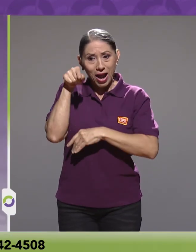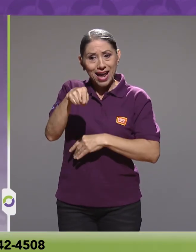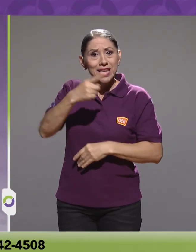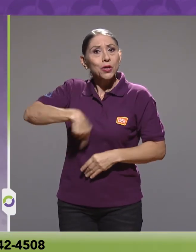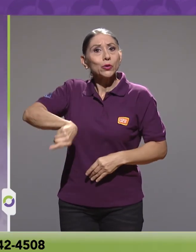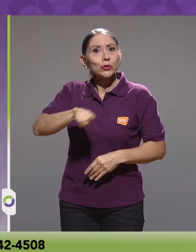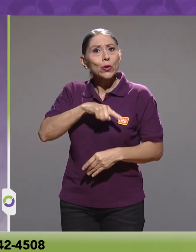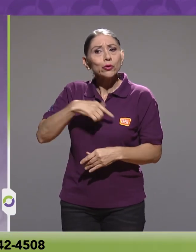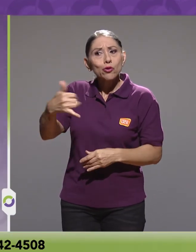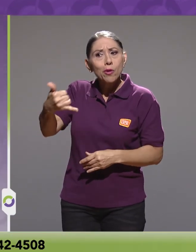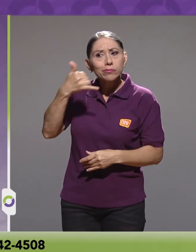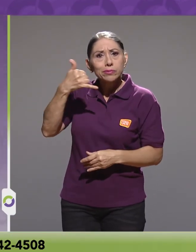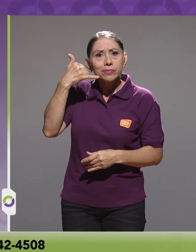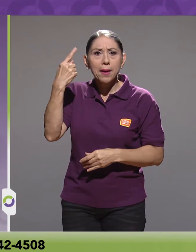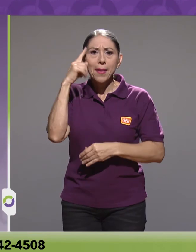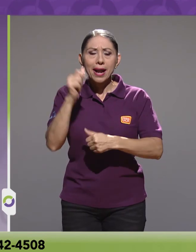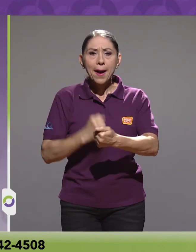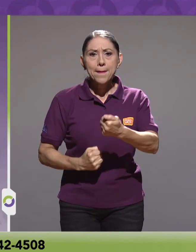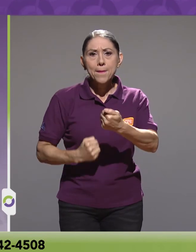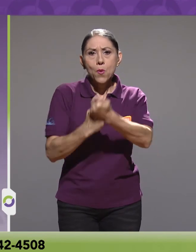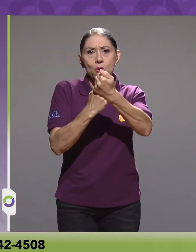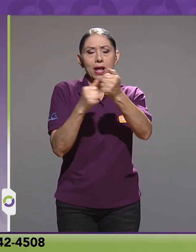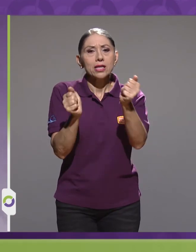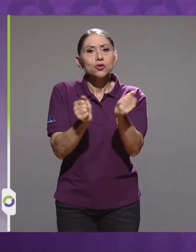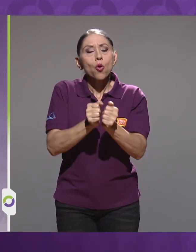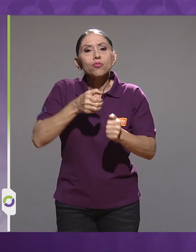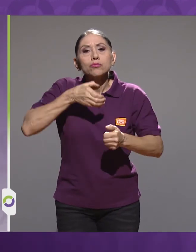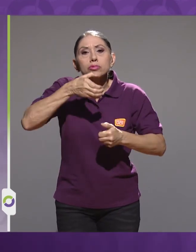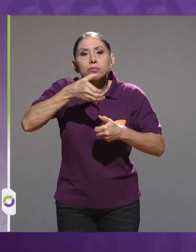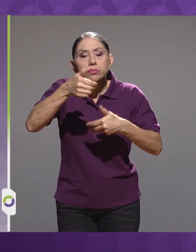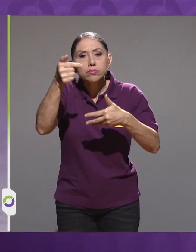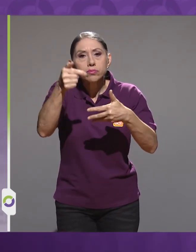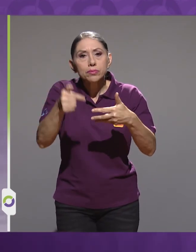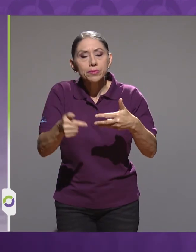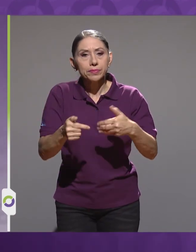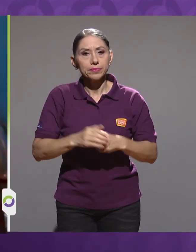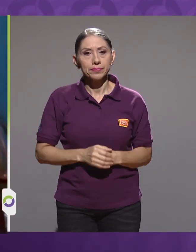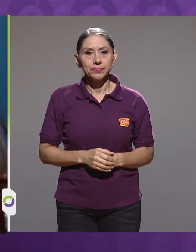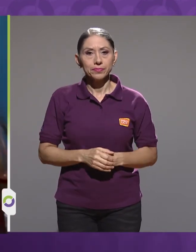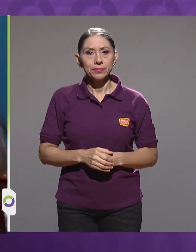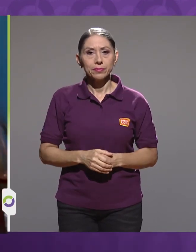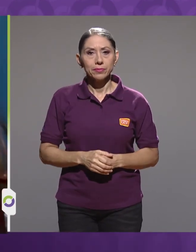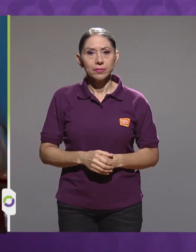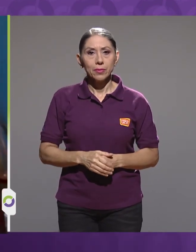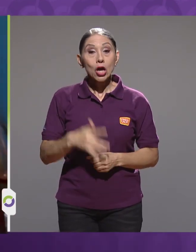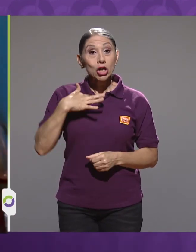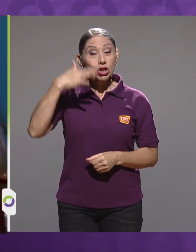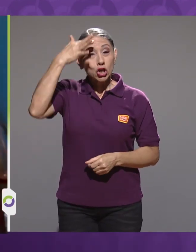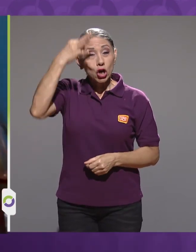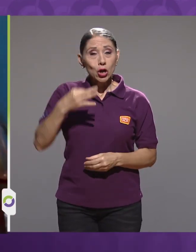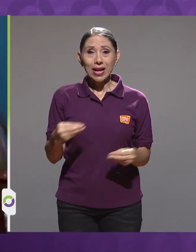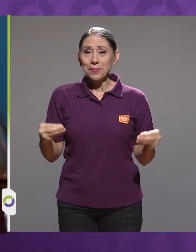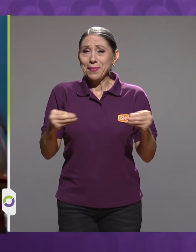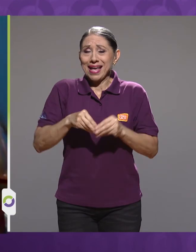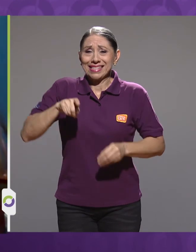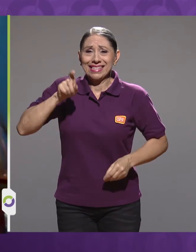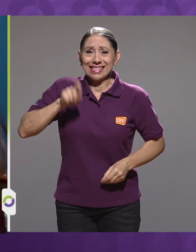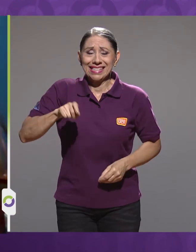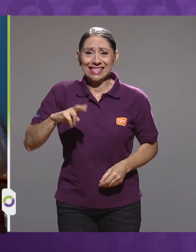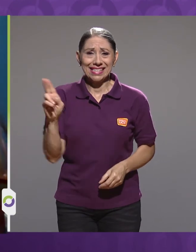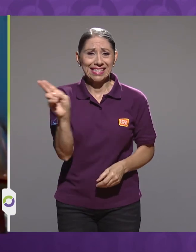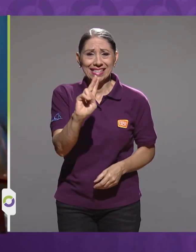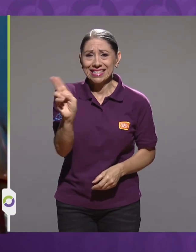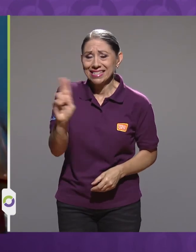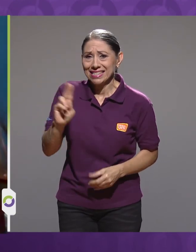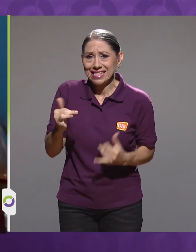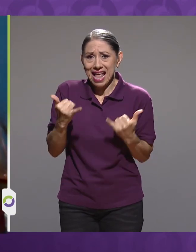servicio estamos justo para apoyarles en algunas recomendaciones que podrían tener. Creo que el punto más urgente